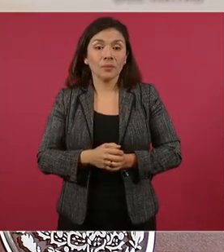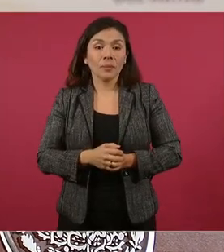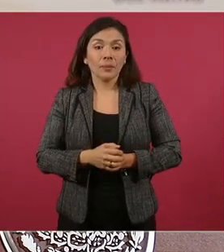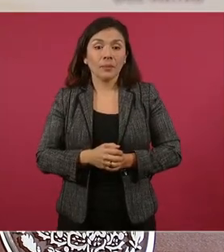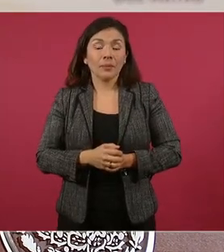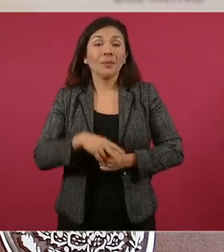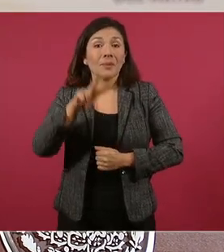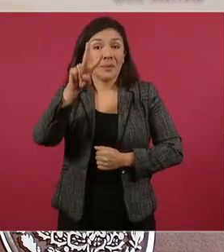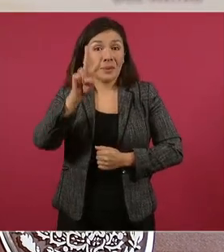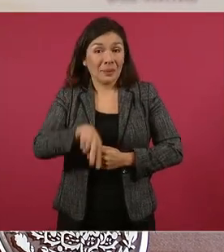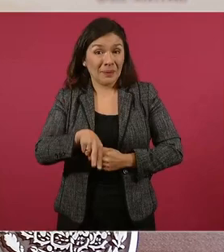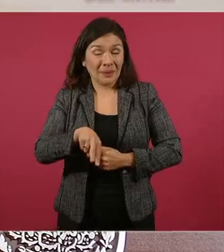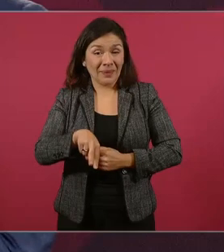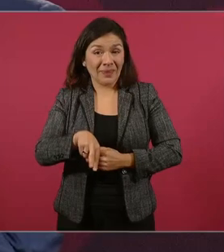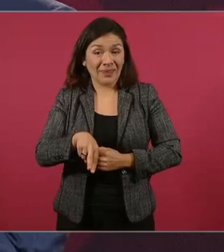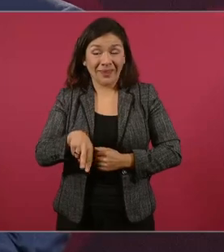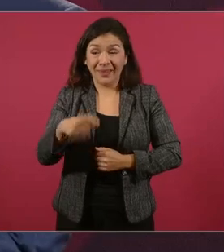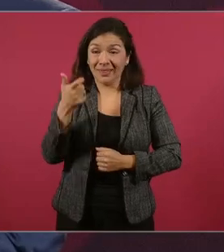el dinero